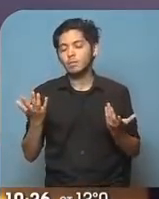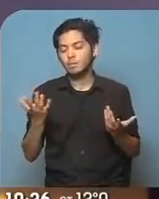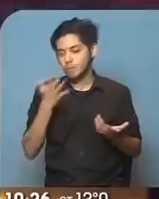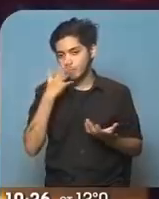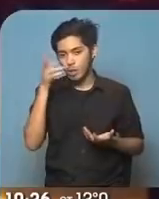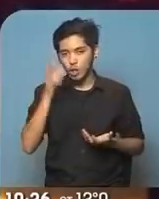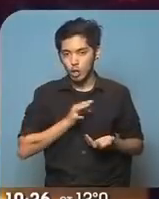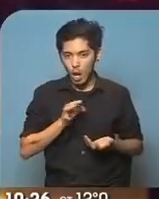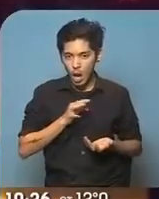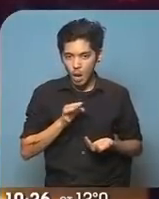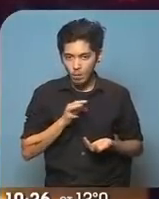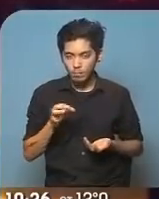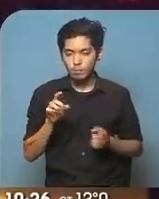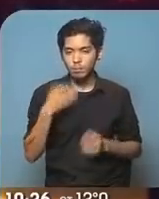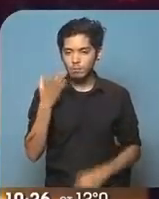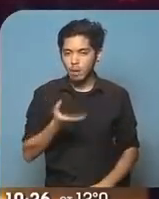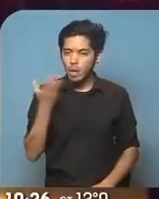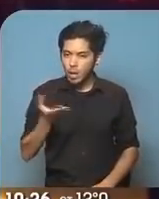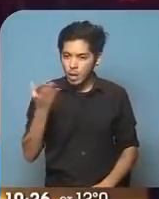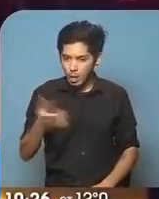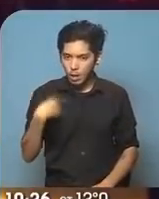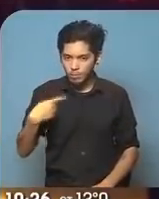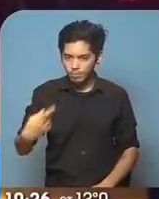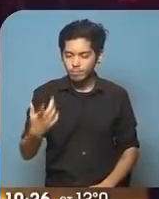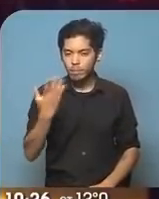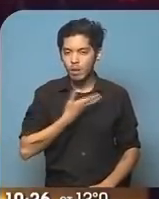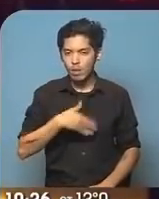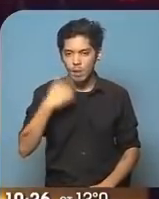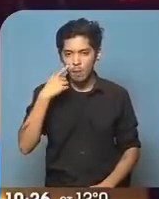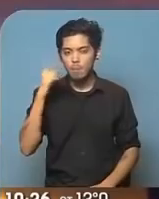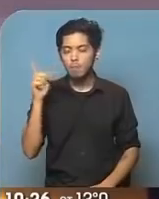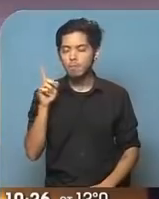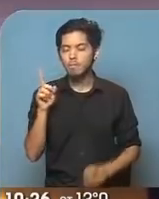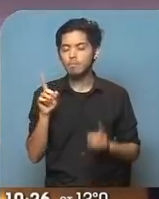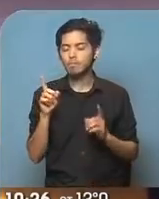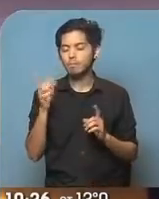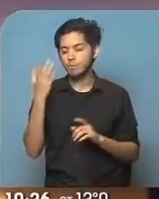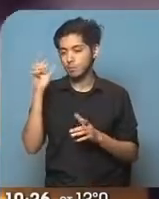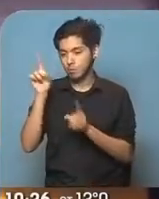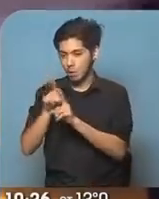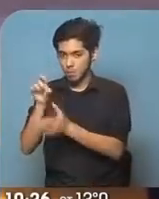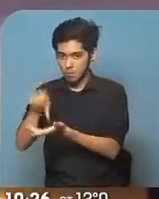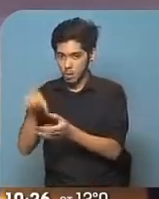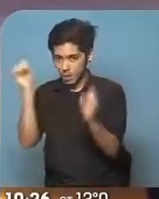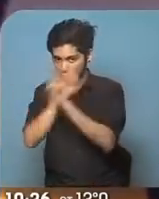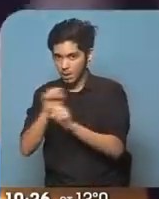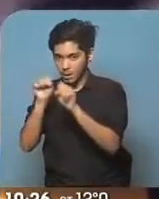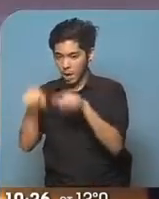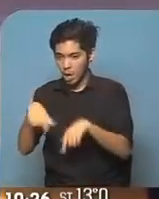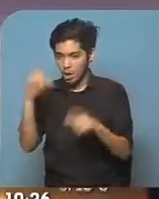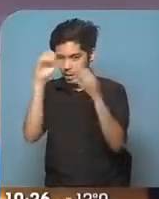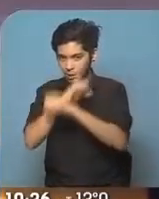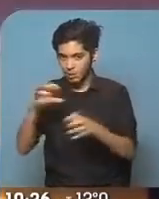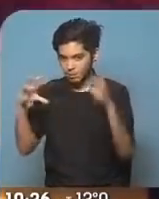de los pedidos que fue haciendo el fondo monetario internacional en ese país es que se encuentra una grecia